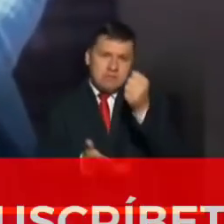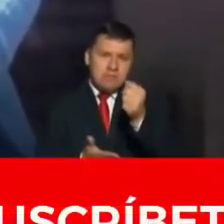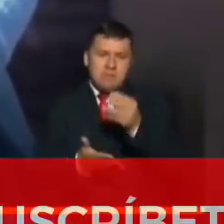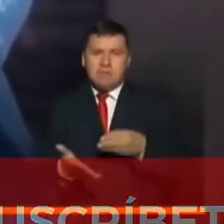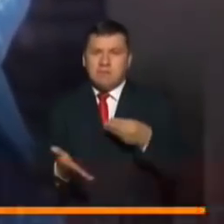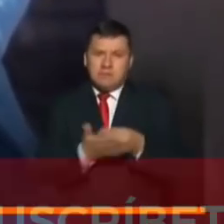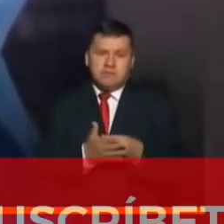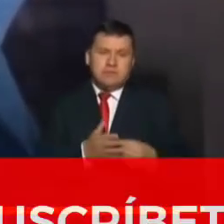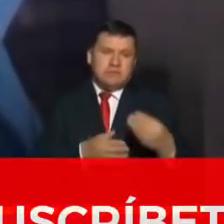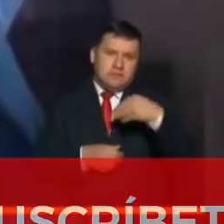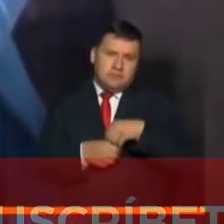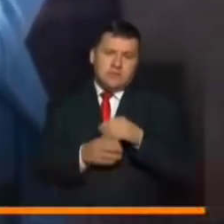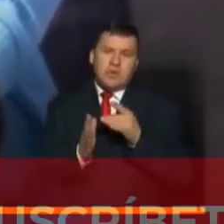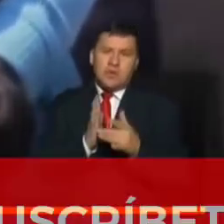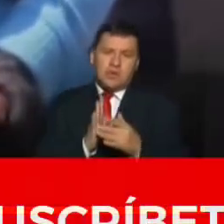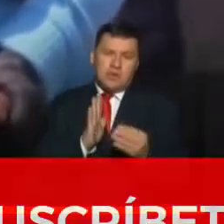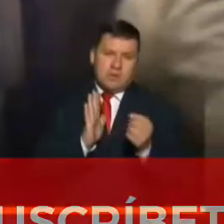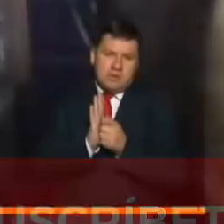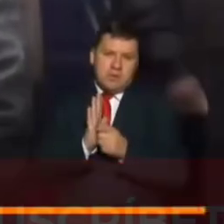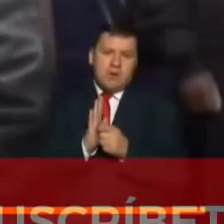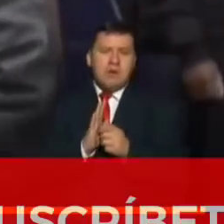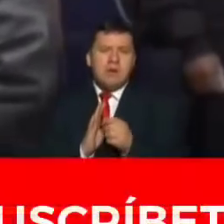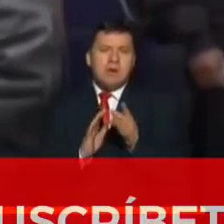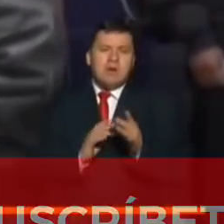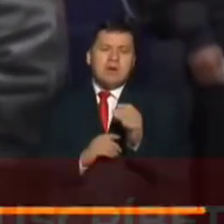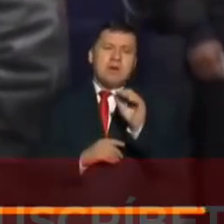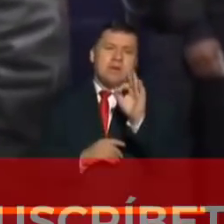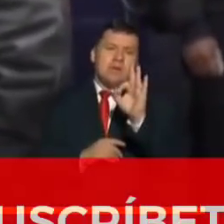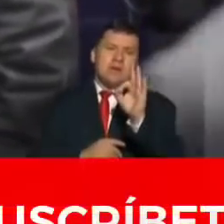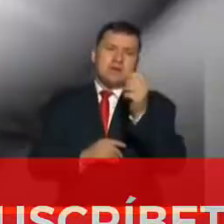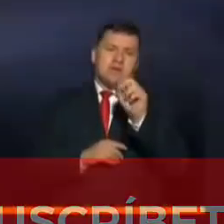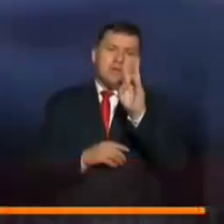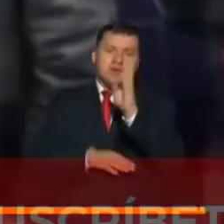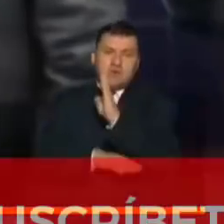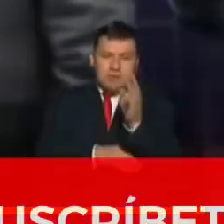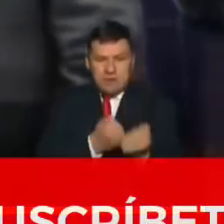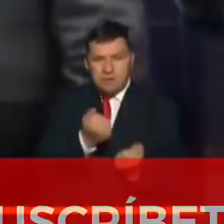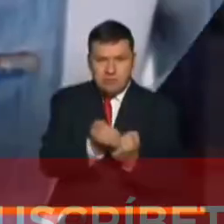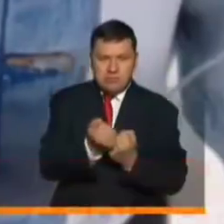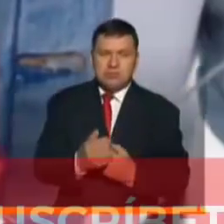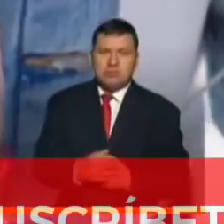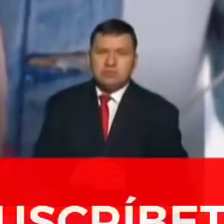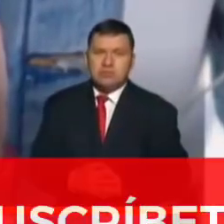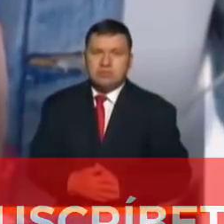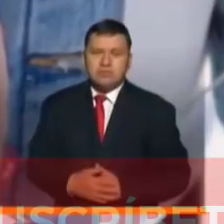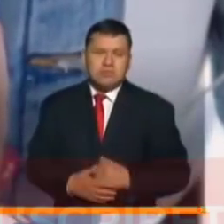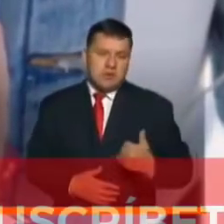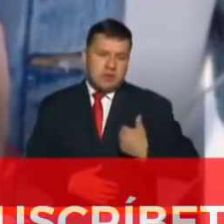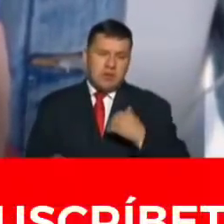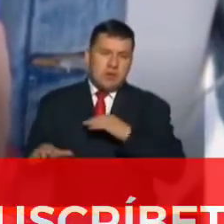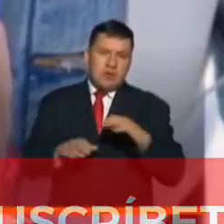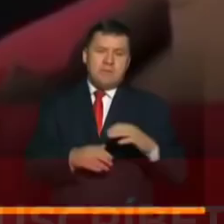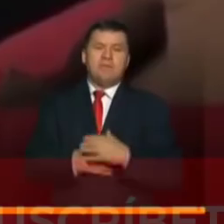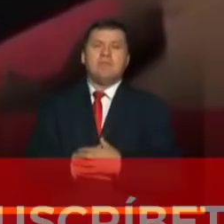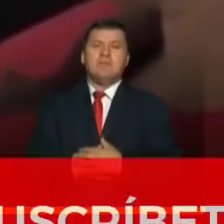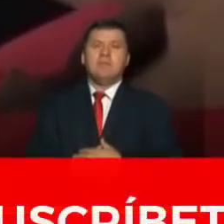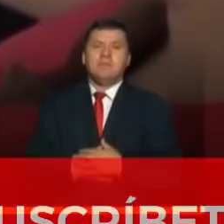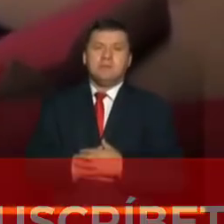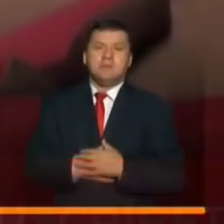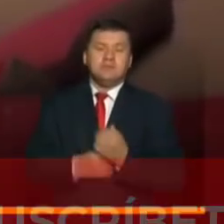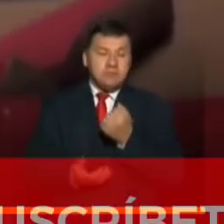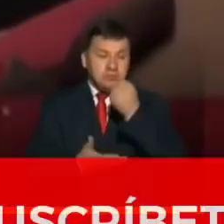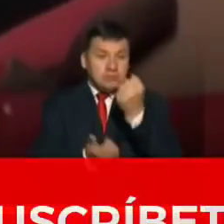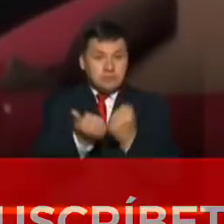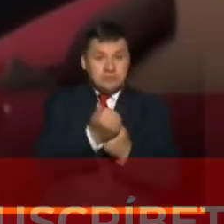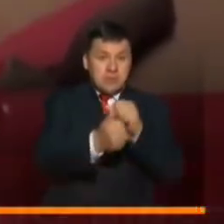pagos ordinarios y extraordinarios superó los 3,8 billones de pesos. Jóvenes en acción. El valor de